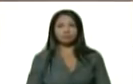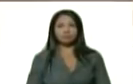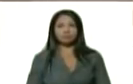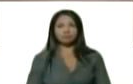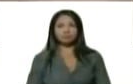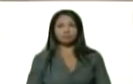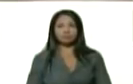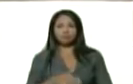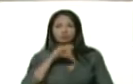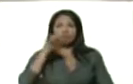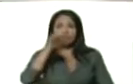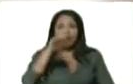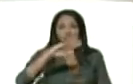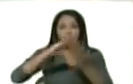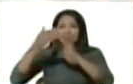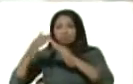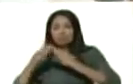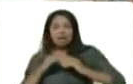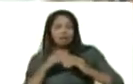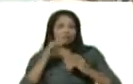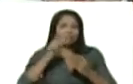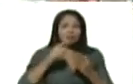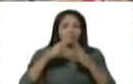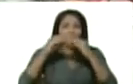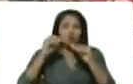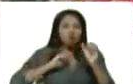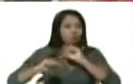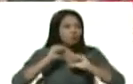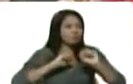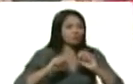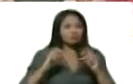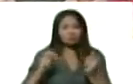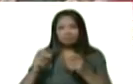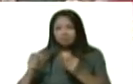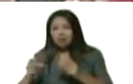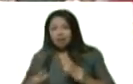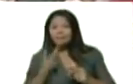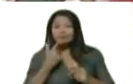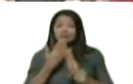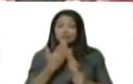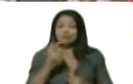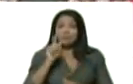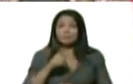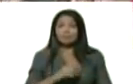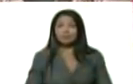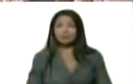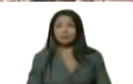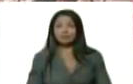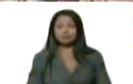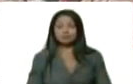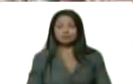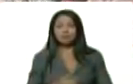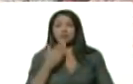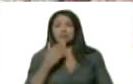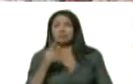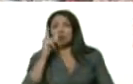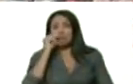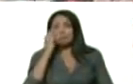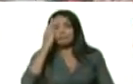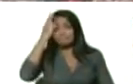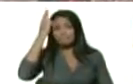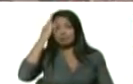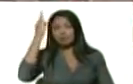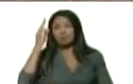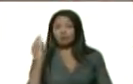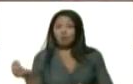los barrios, las comunidades, todos los movimientos. Le he pedido al compañero Mervin Maldonado